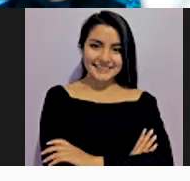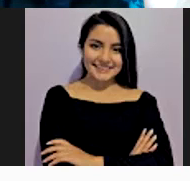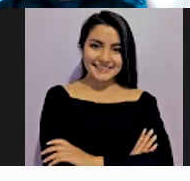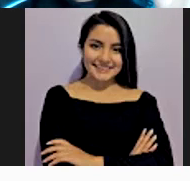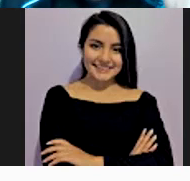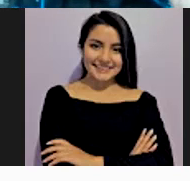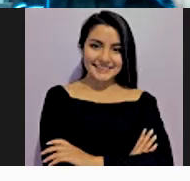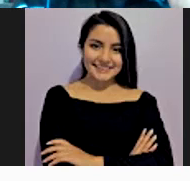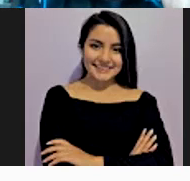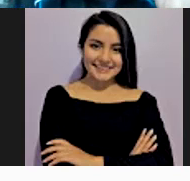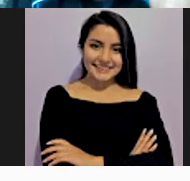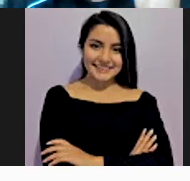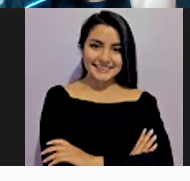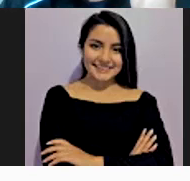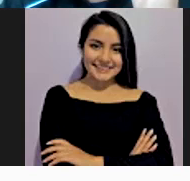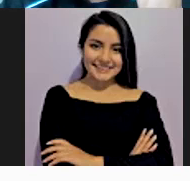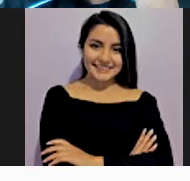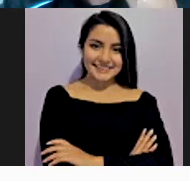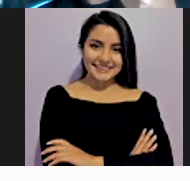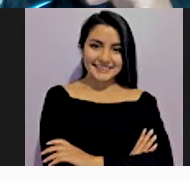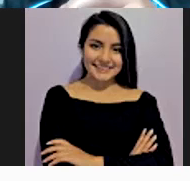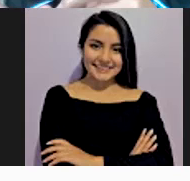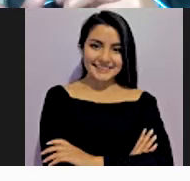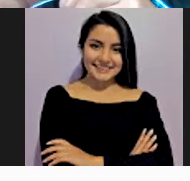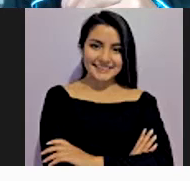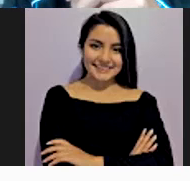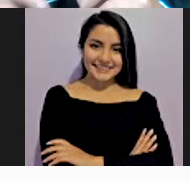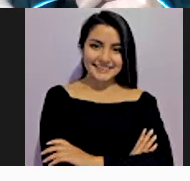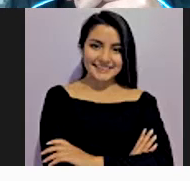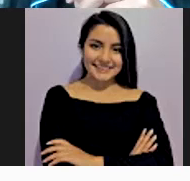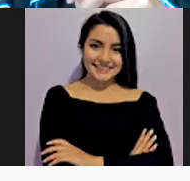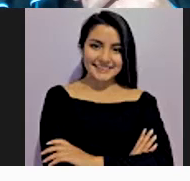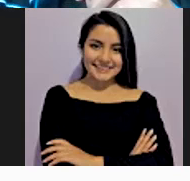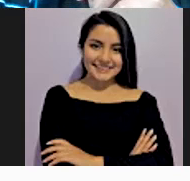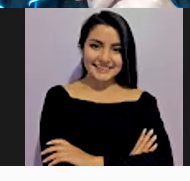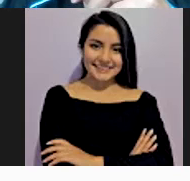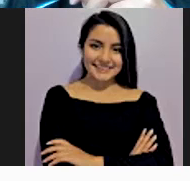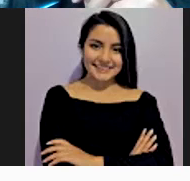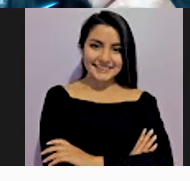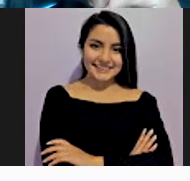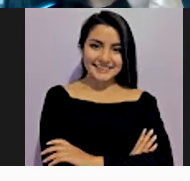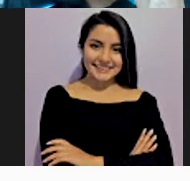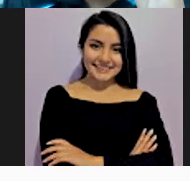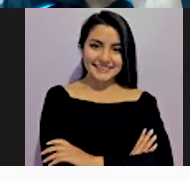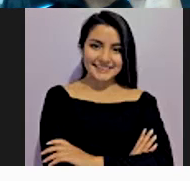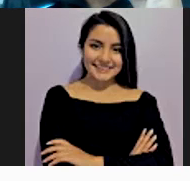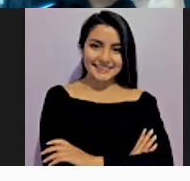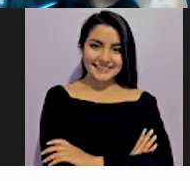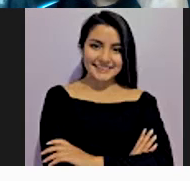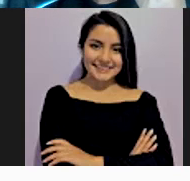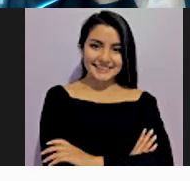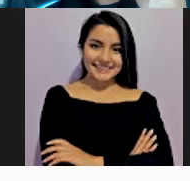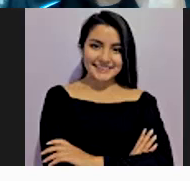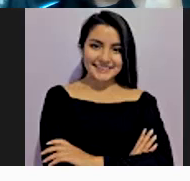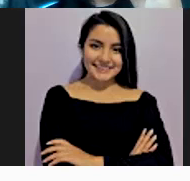a resolver Seiberman. Sí, bien, pero al final son un conjunto de, ¿qué? De ecuaciones con integrales que vamos a trabajar. Entonces, ¿qué quiere decir con